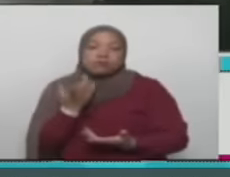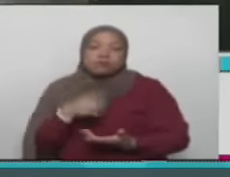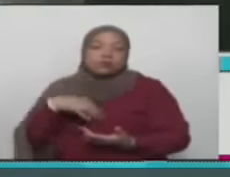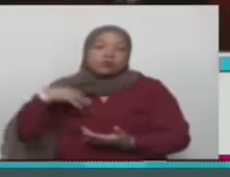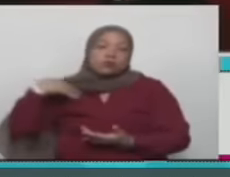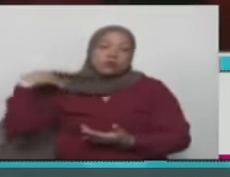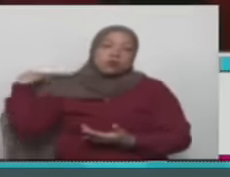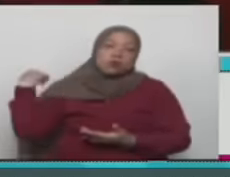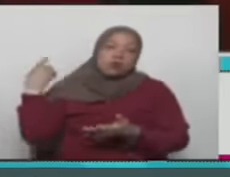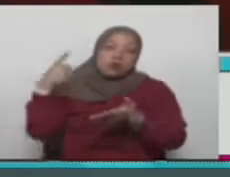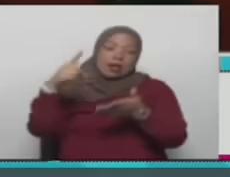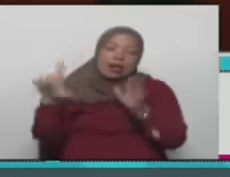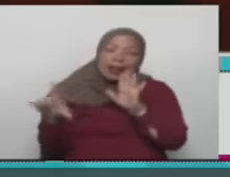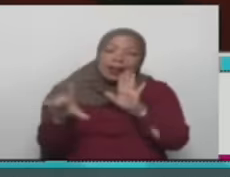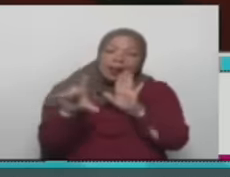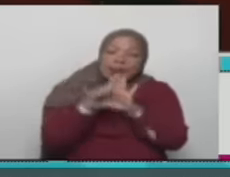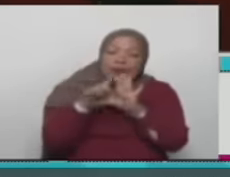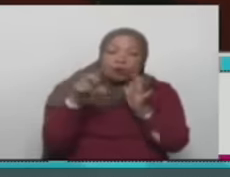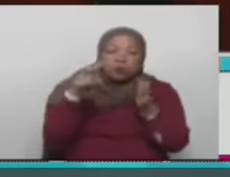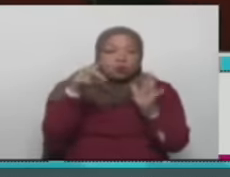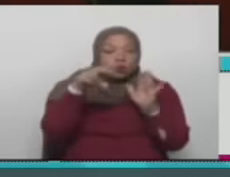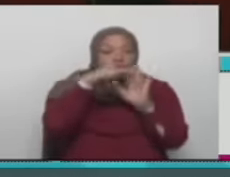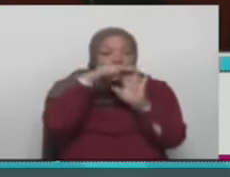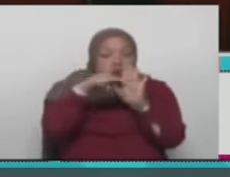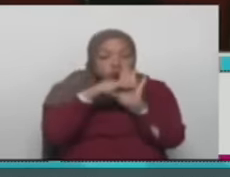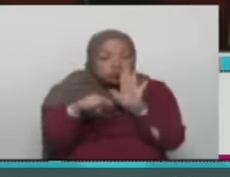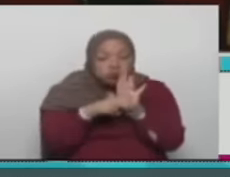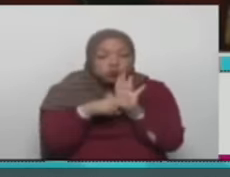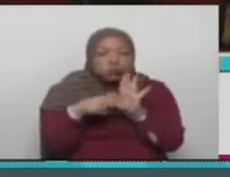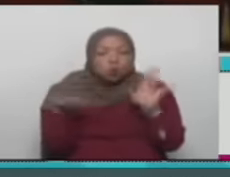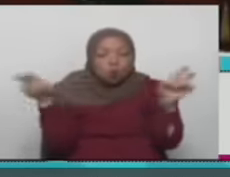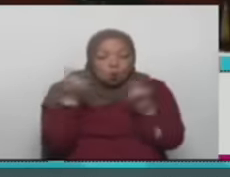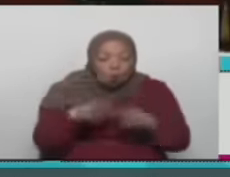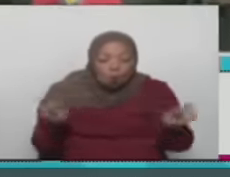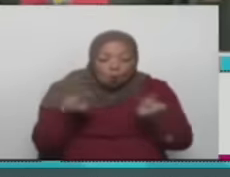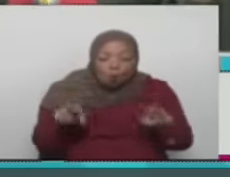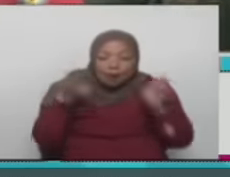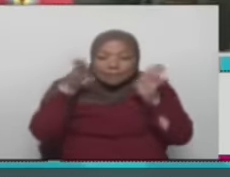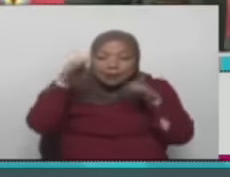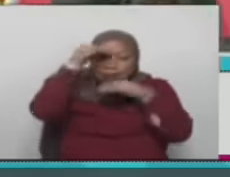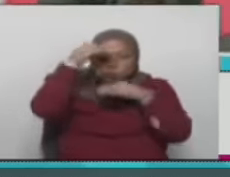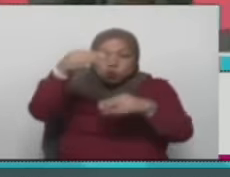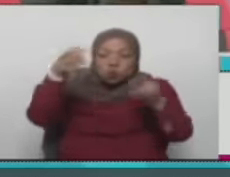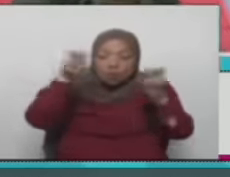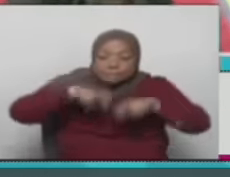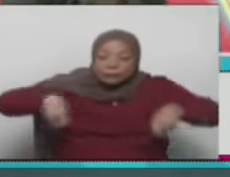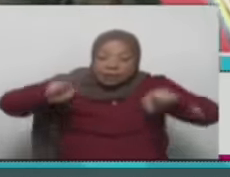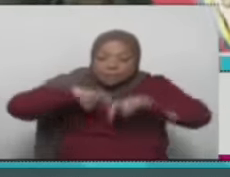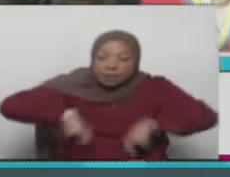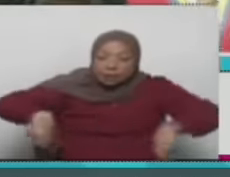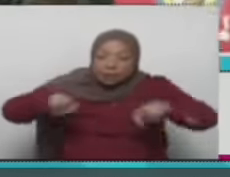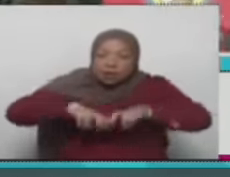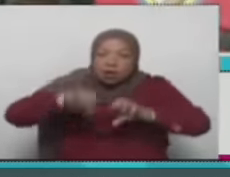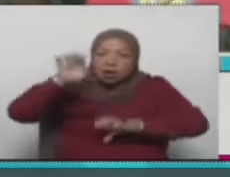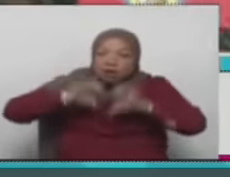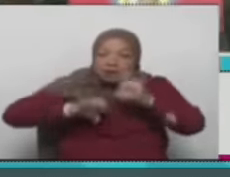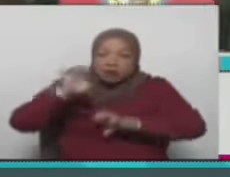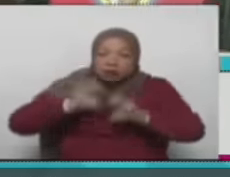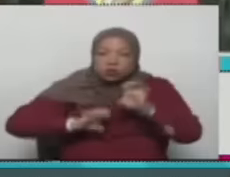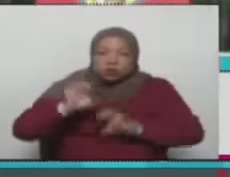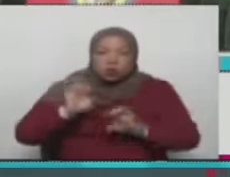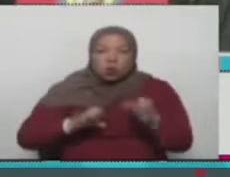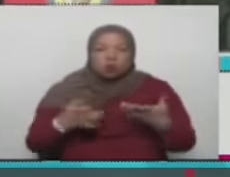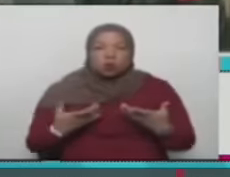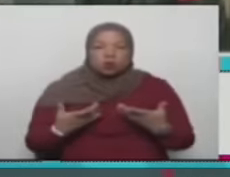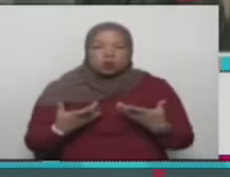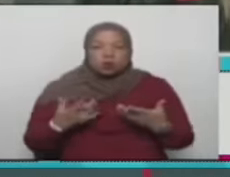leer bien las normas. Y la norma dice, tiene potestad investigativa y evaluativa.